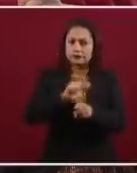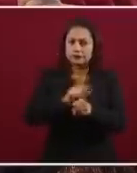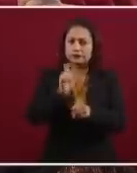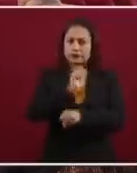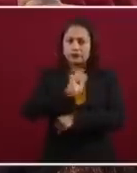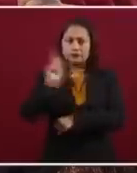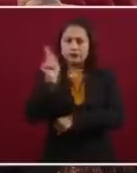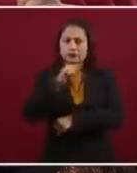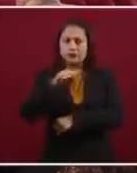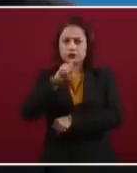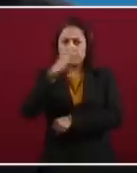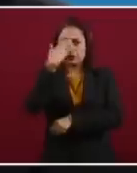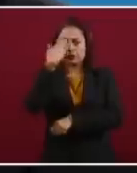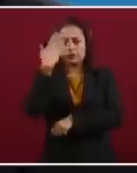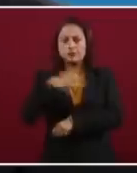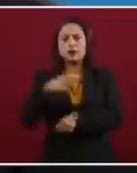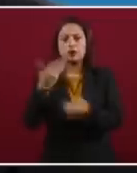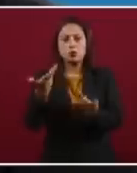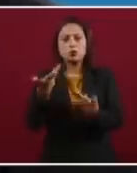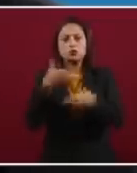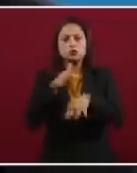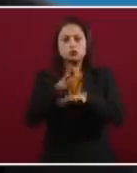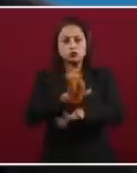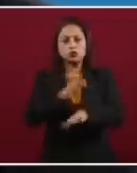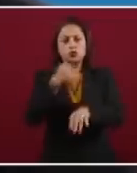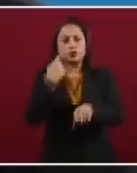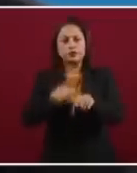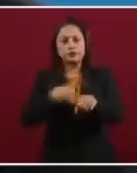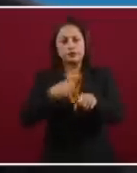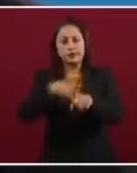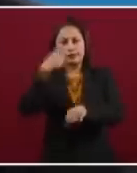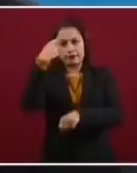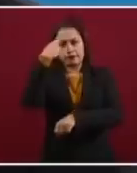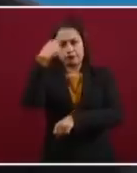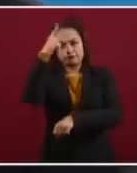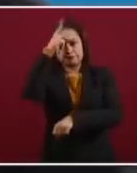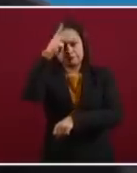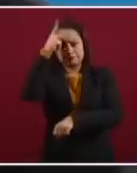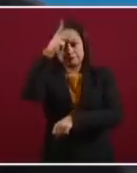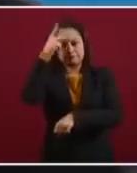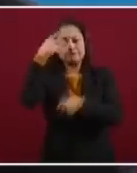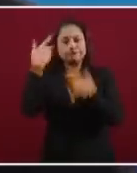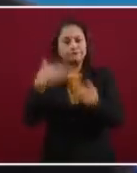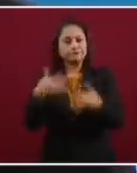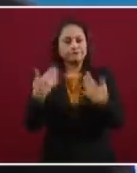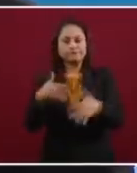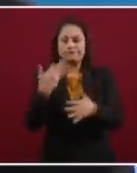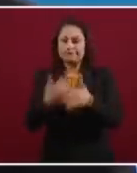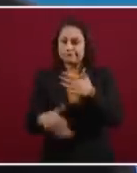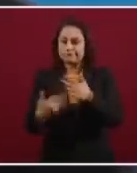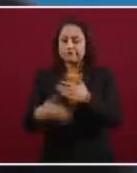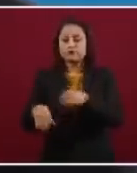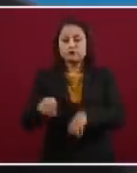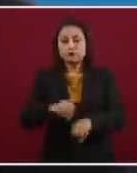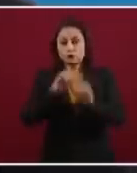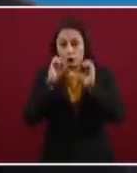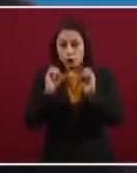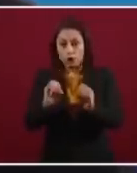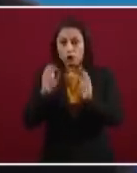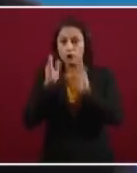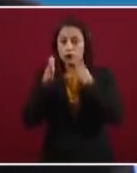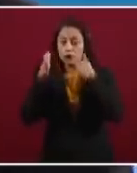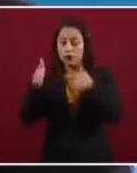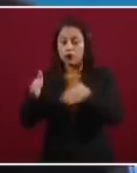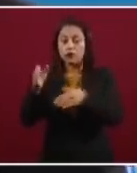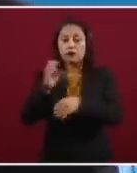mental ya sea en el ámbito de salud pública mental y esta es una de las mayores carencias en el ámbito de la atención